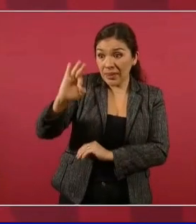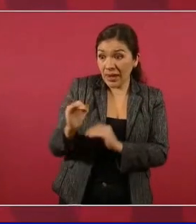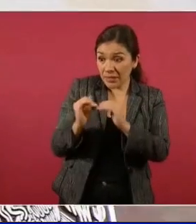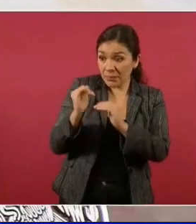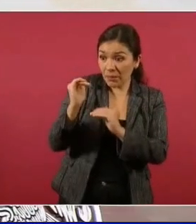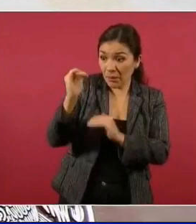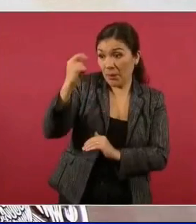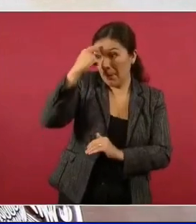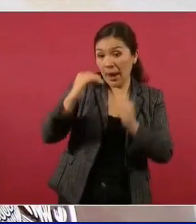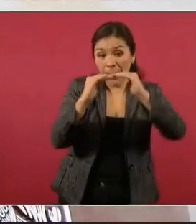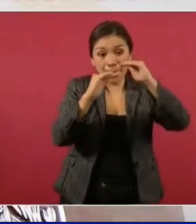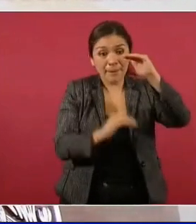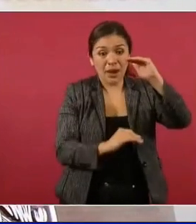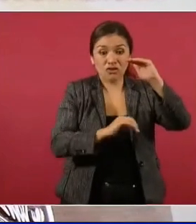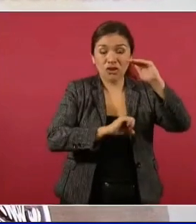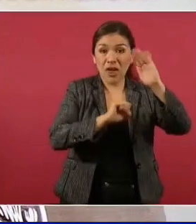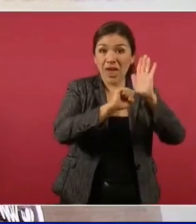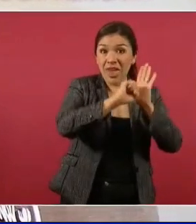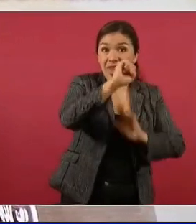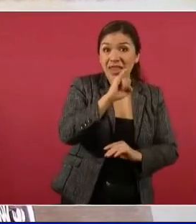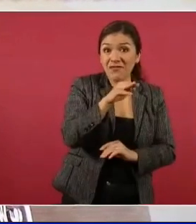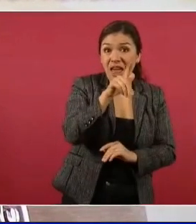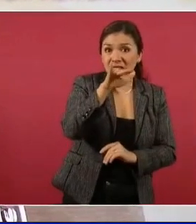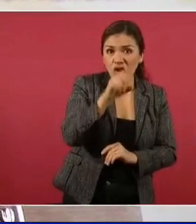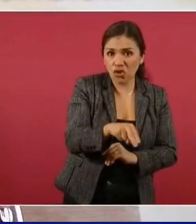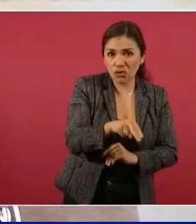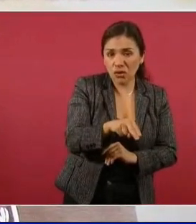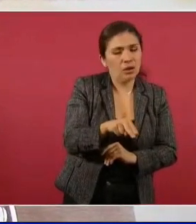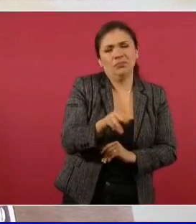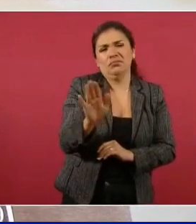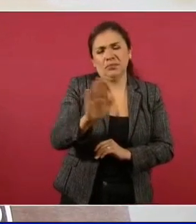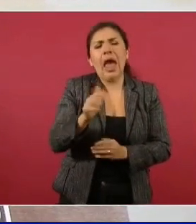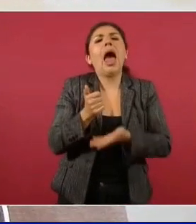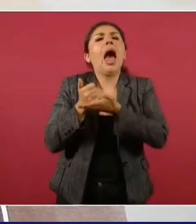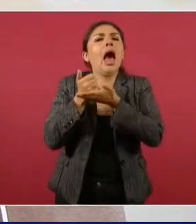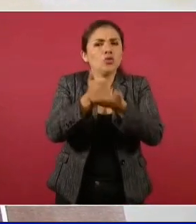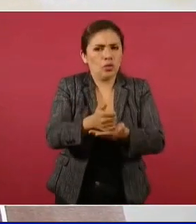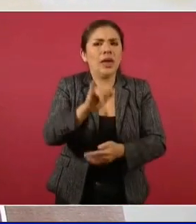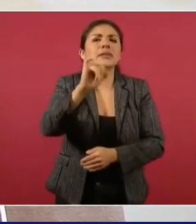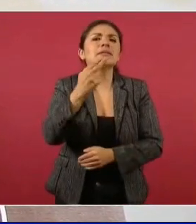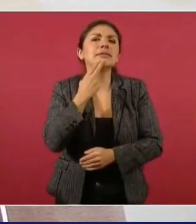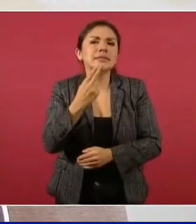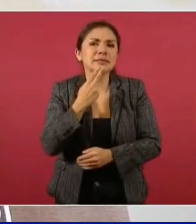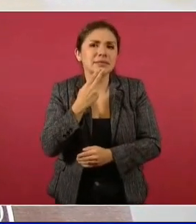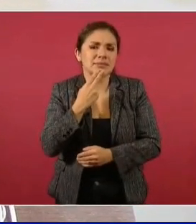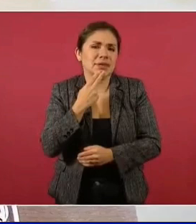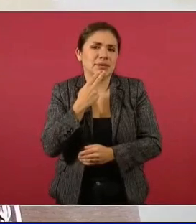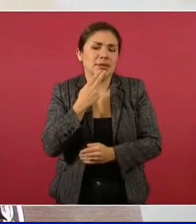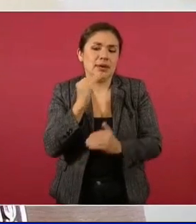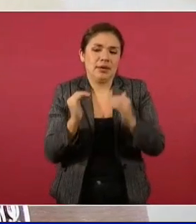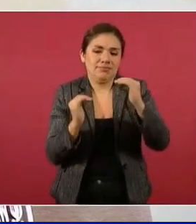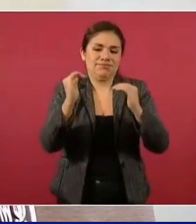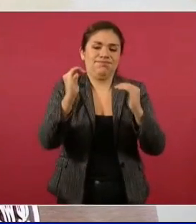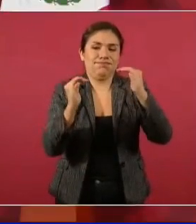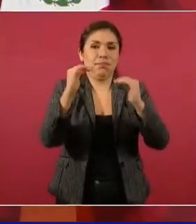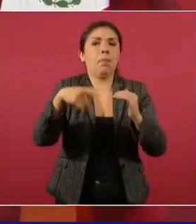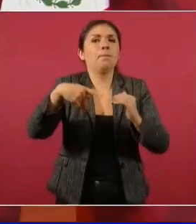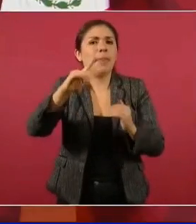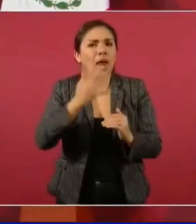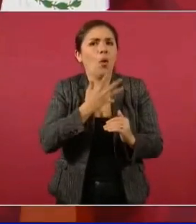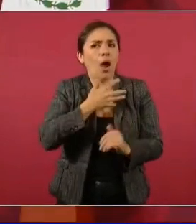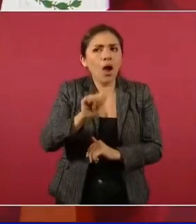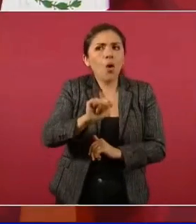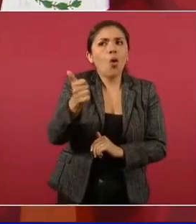para bajar la inflación, ayuda el aumentar la tasa, pero hay otras